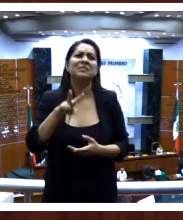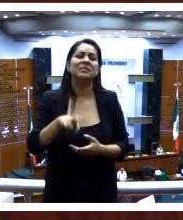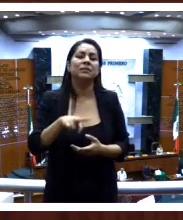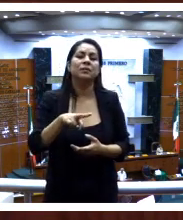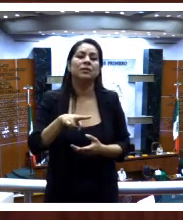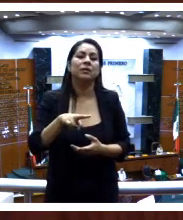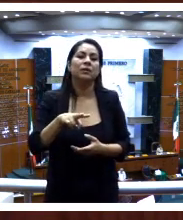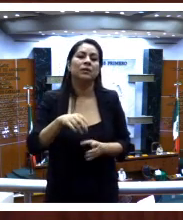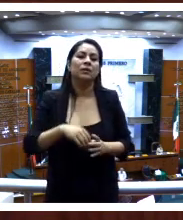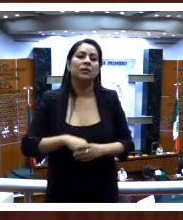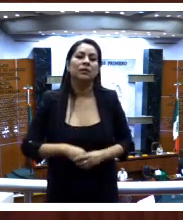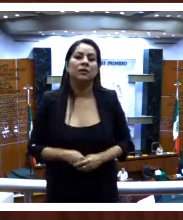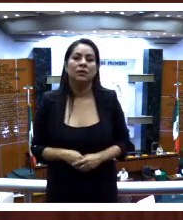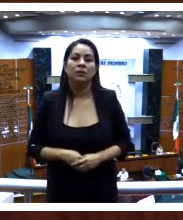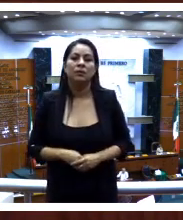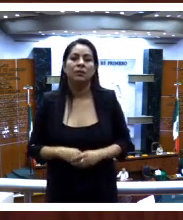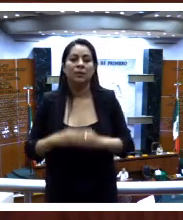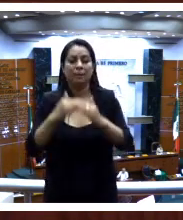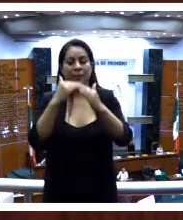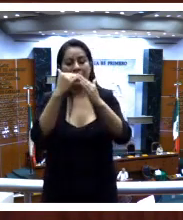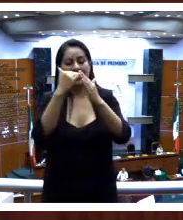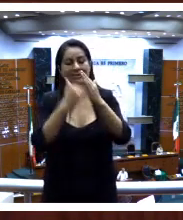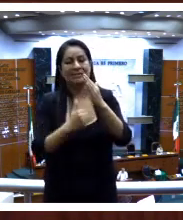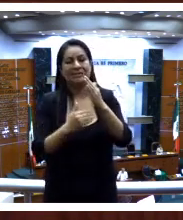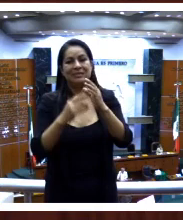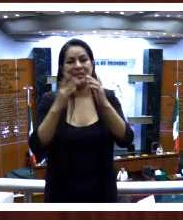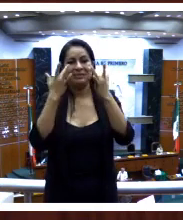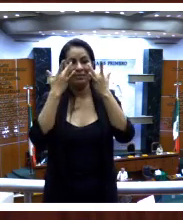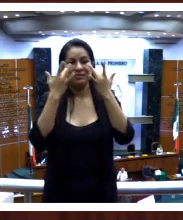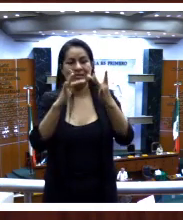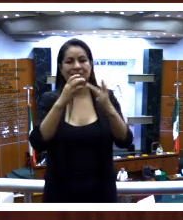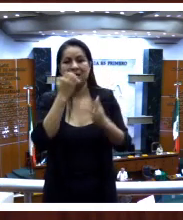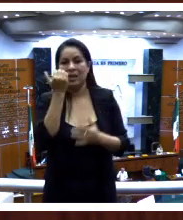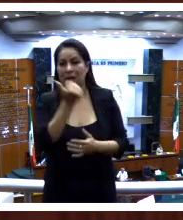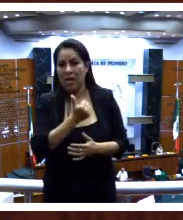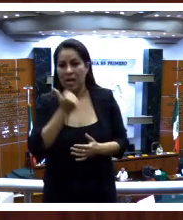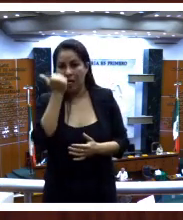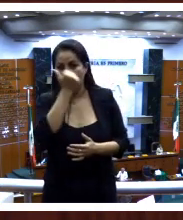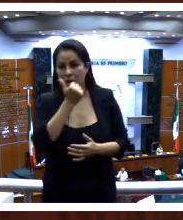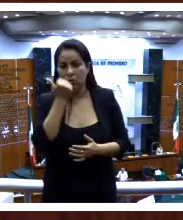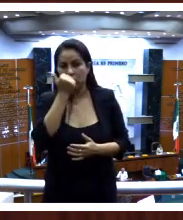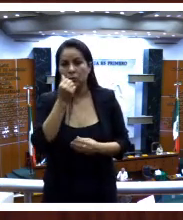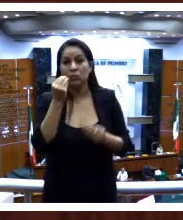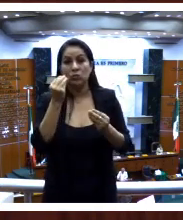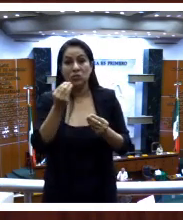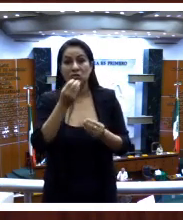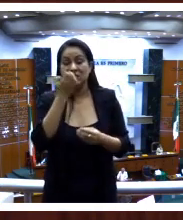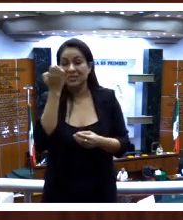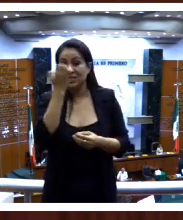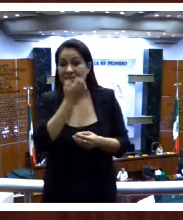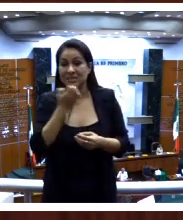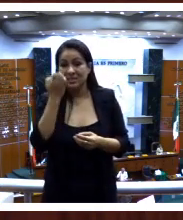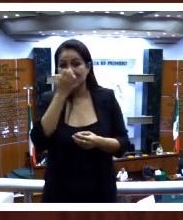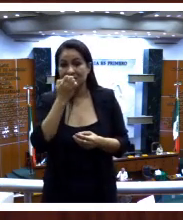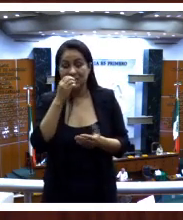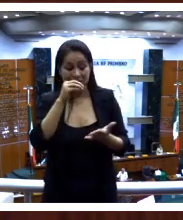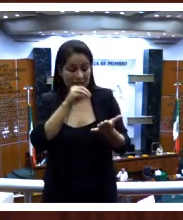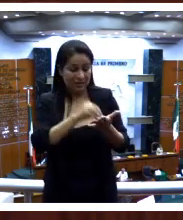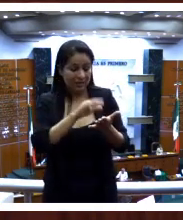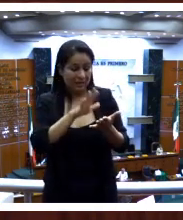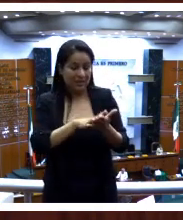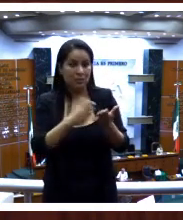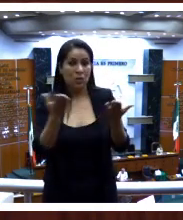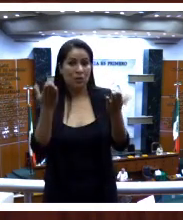efectivamente por la disminución de la matrícula, muchas de las escuelas que aparecen